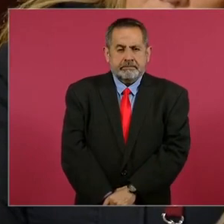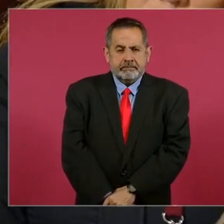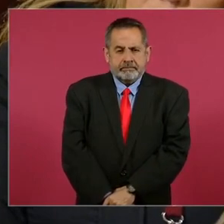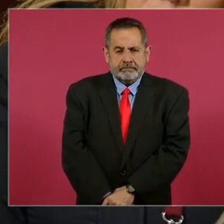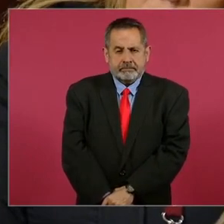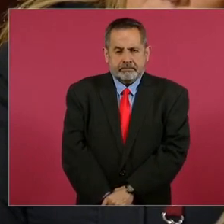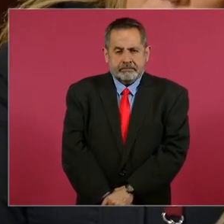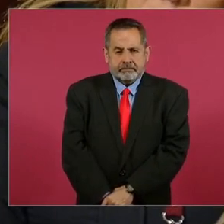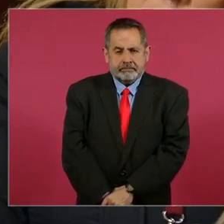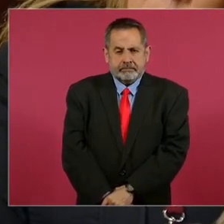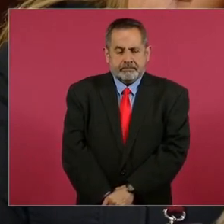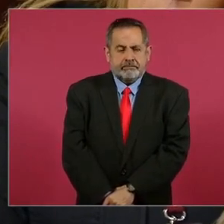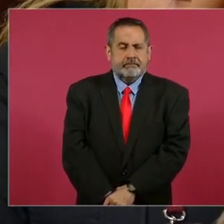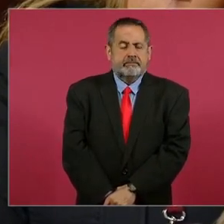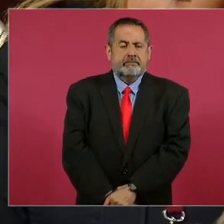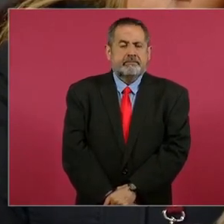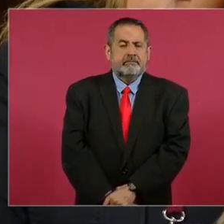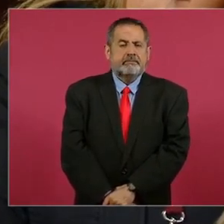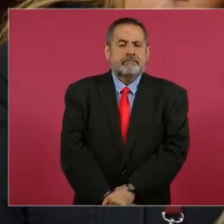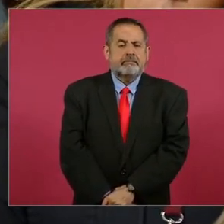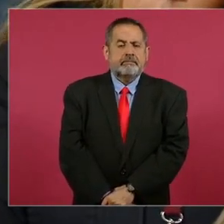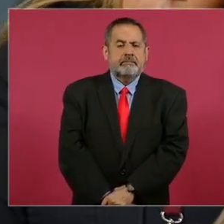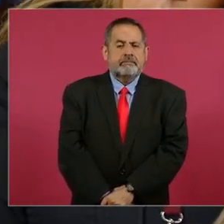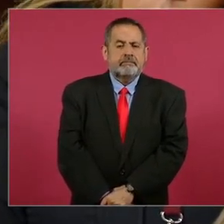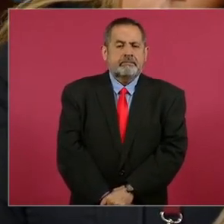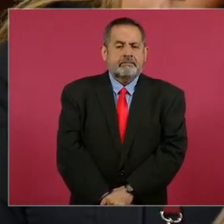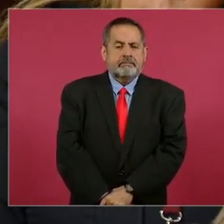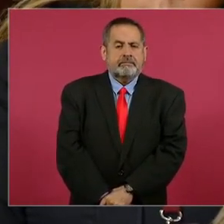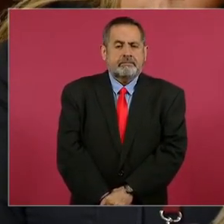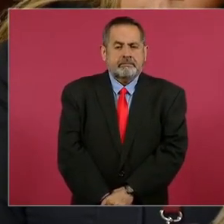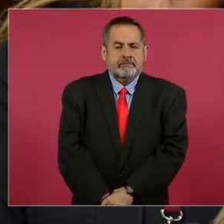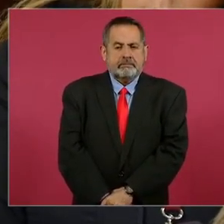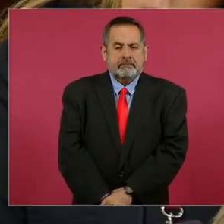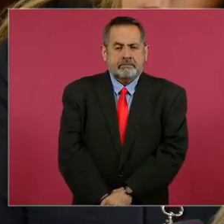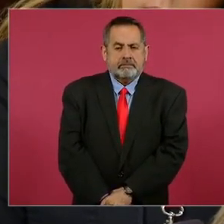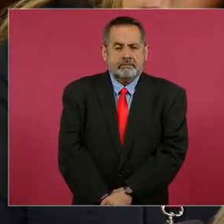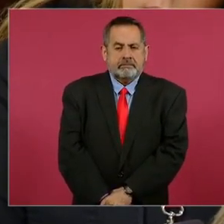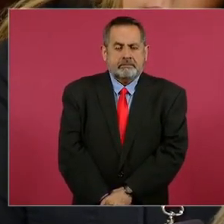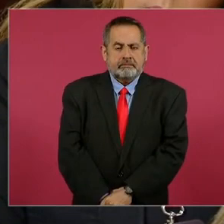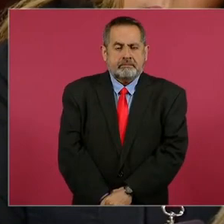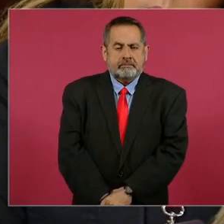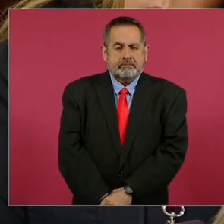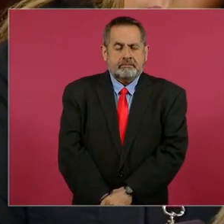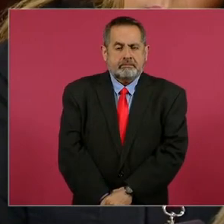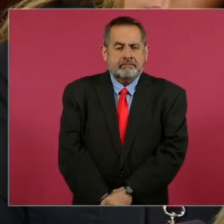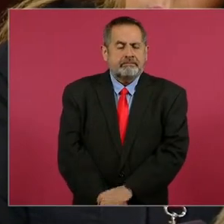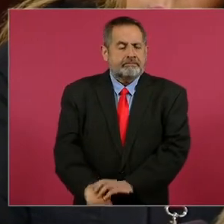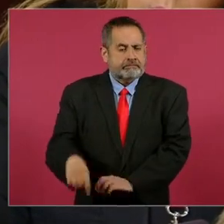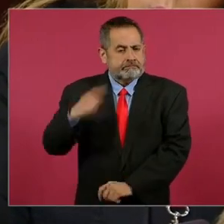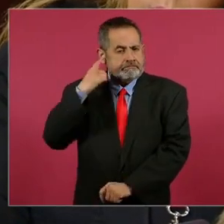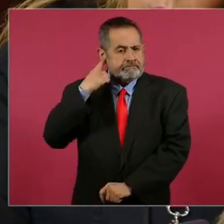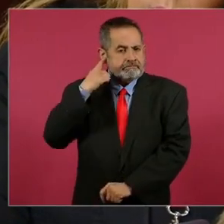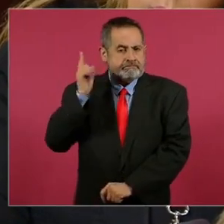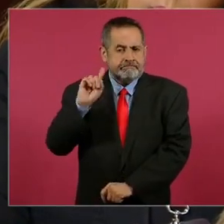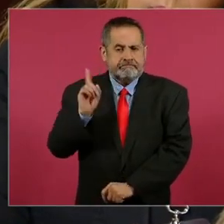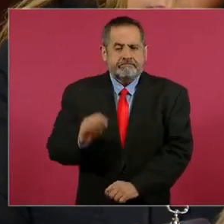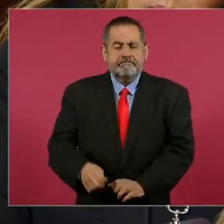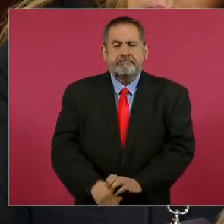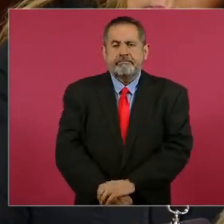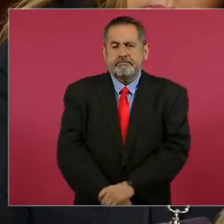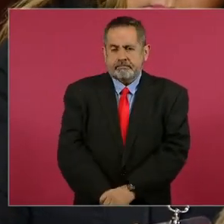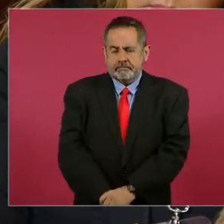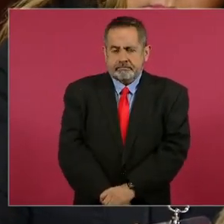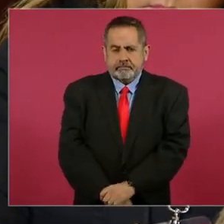no te la levanta tampoco la comisión. ¿Cómo lograr empatar ese trabajo de las comisiones con las fiscalías